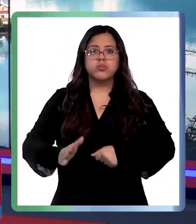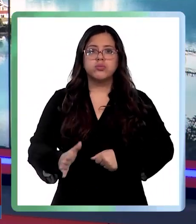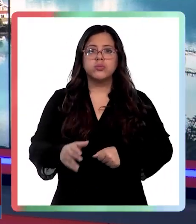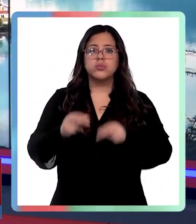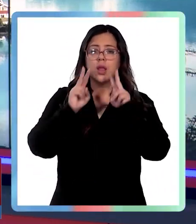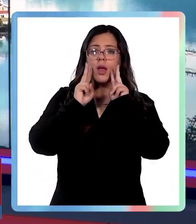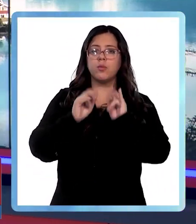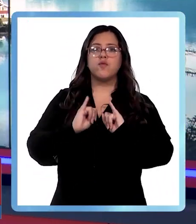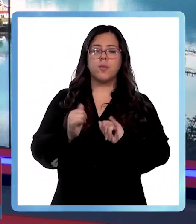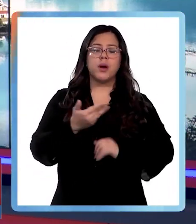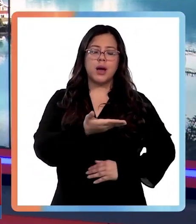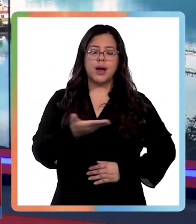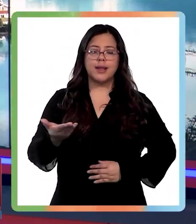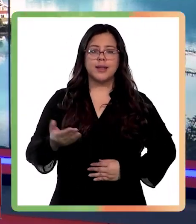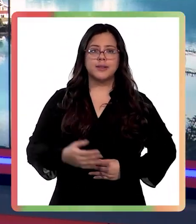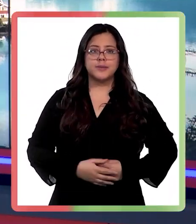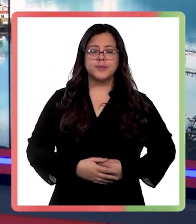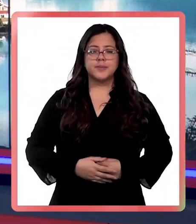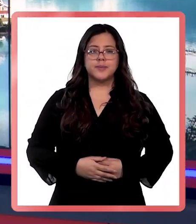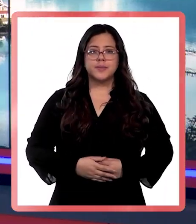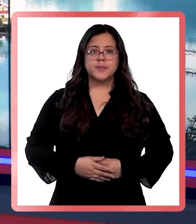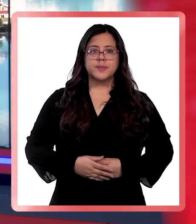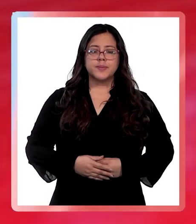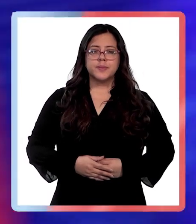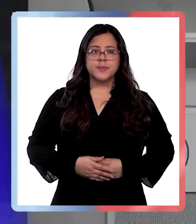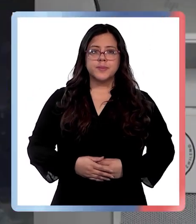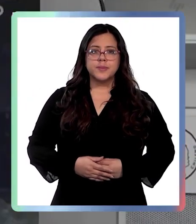sostenibilidad. El reporte es de ITV Patagonia.